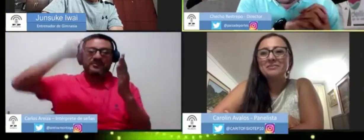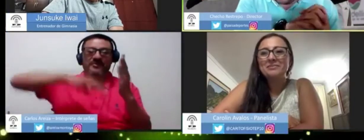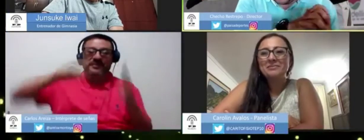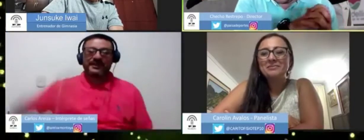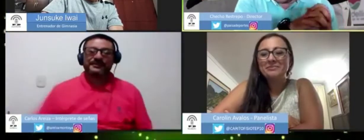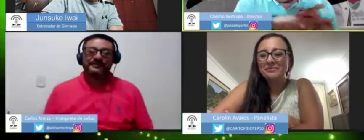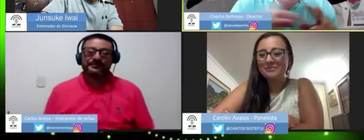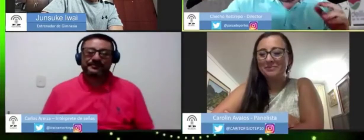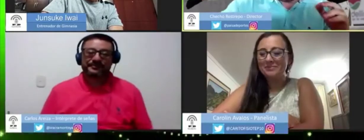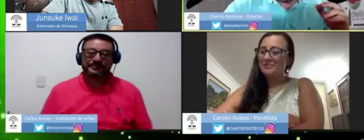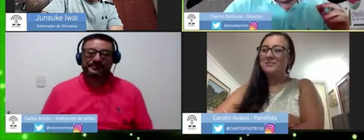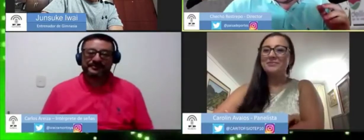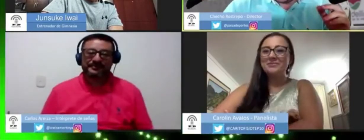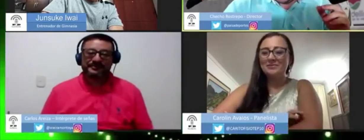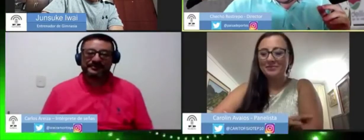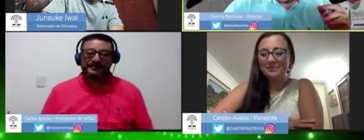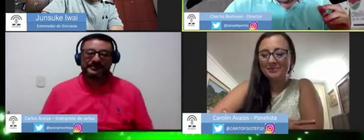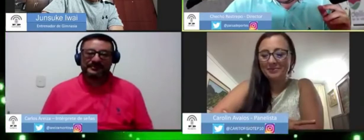hablando del Coliseo,